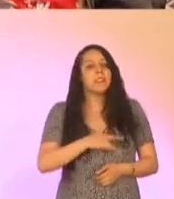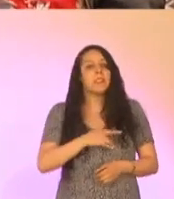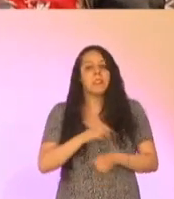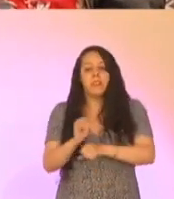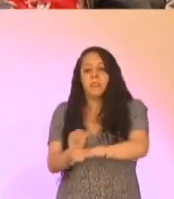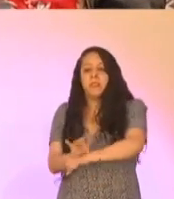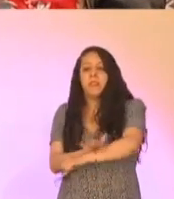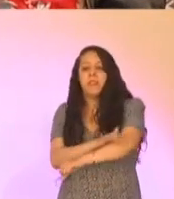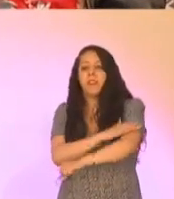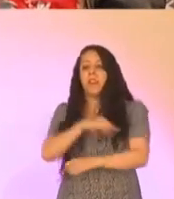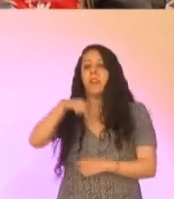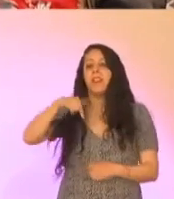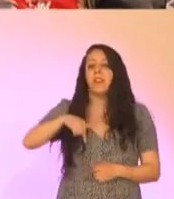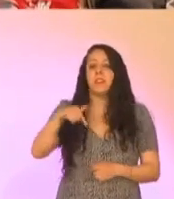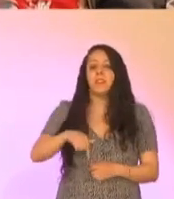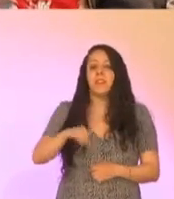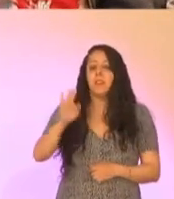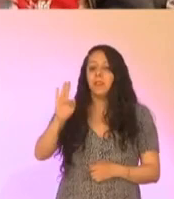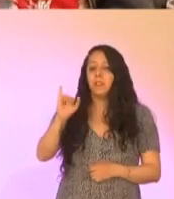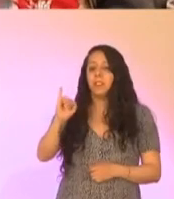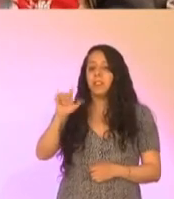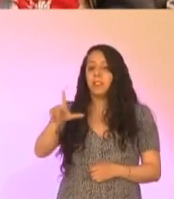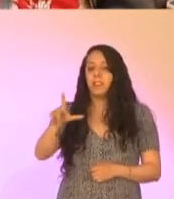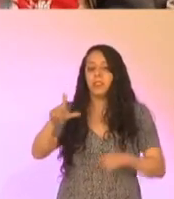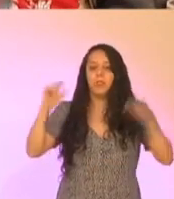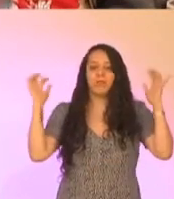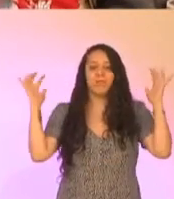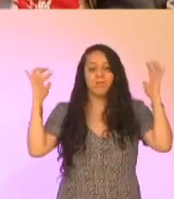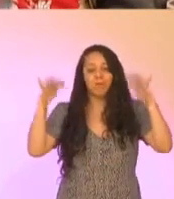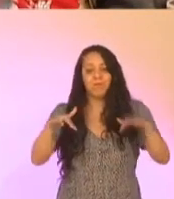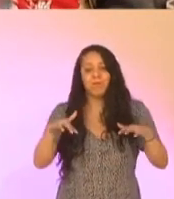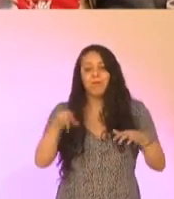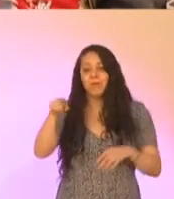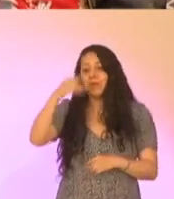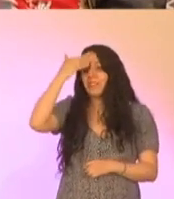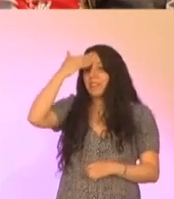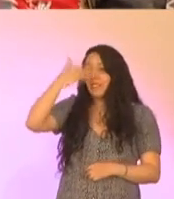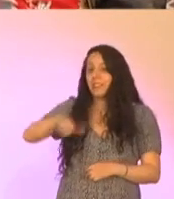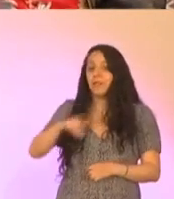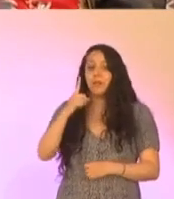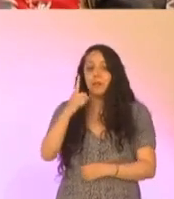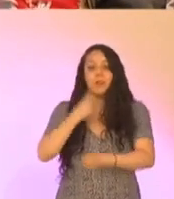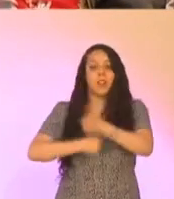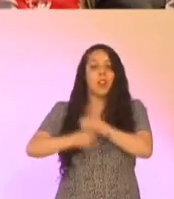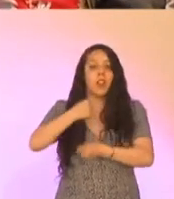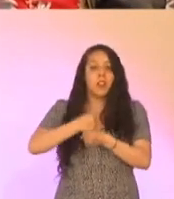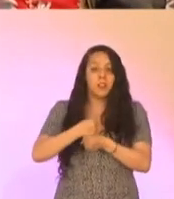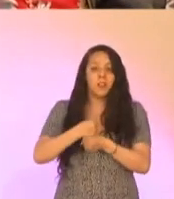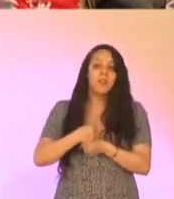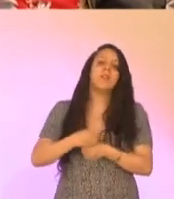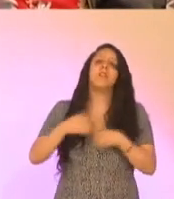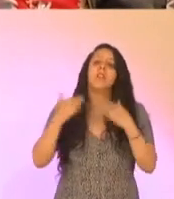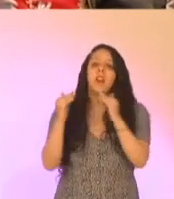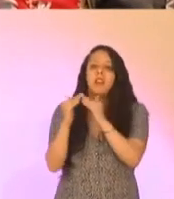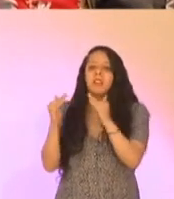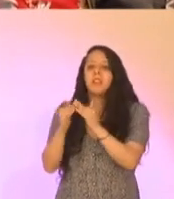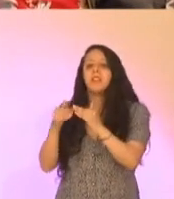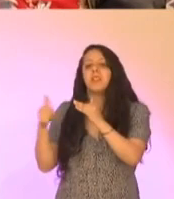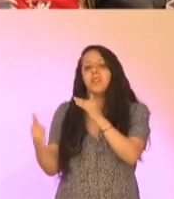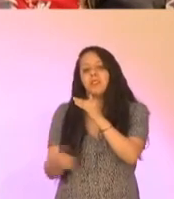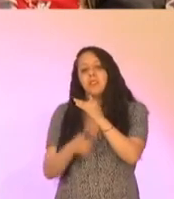después de un año de estar solos y presentando libros hablando de literatura